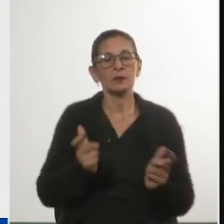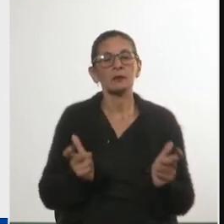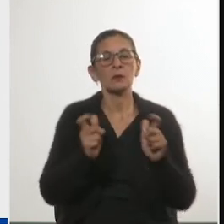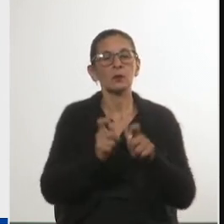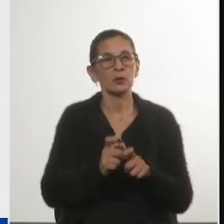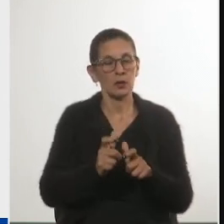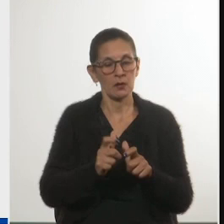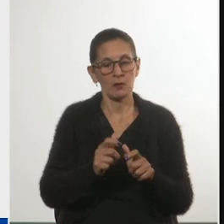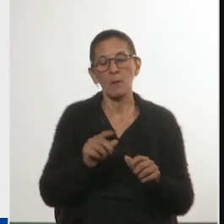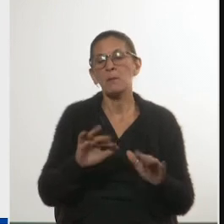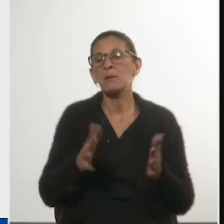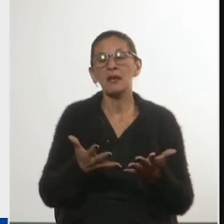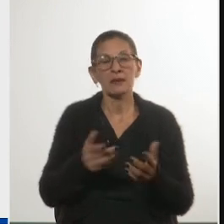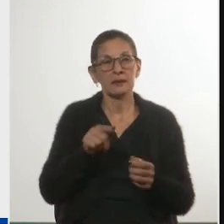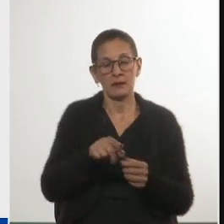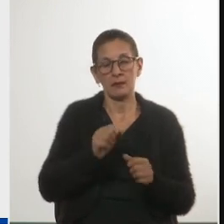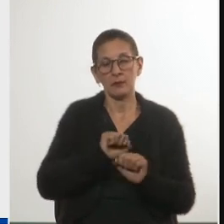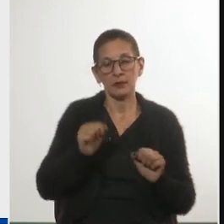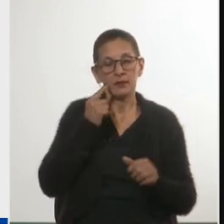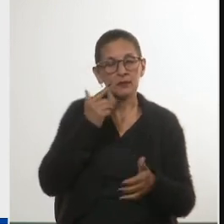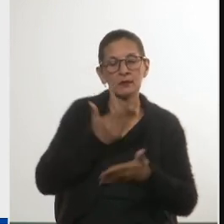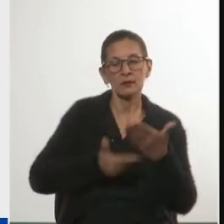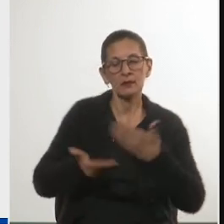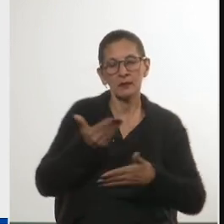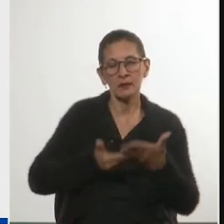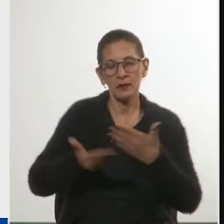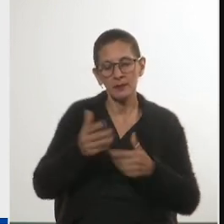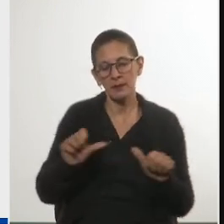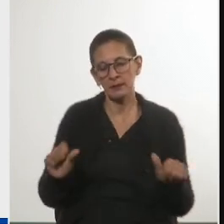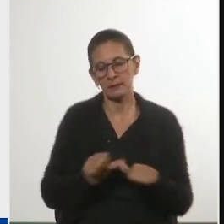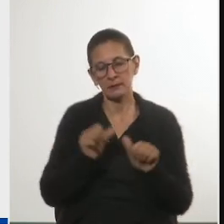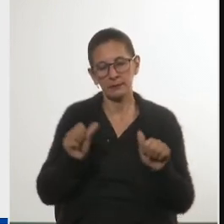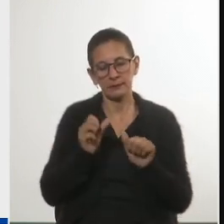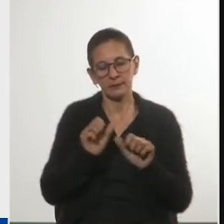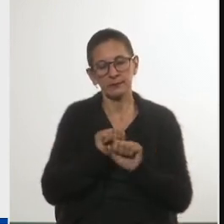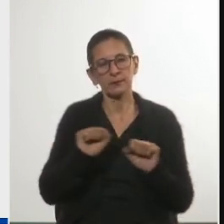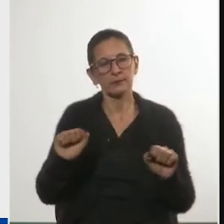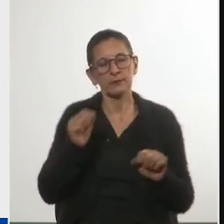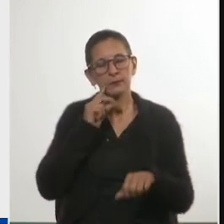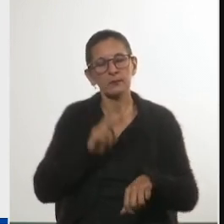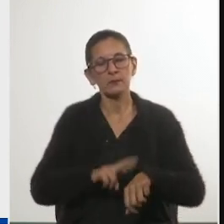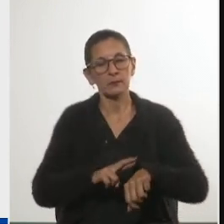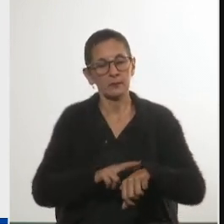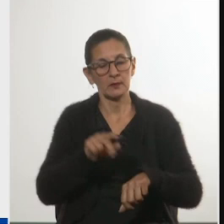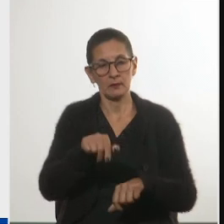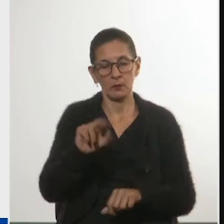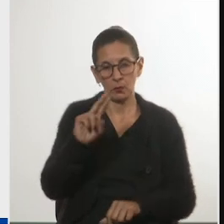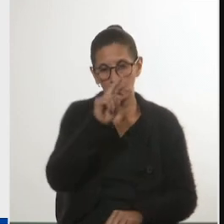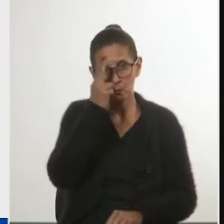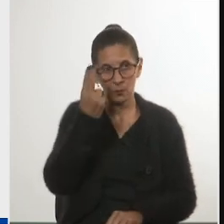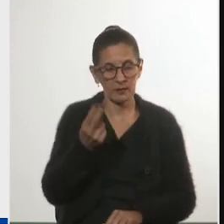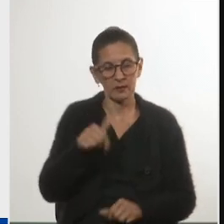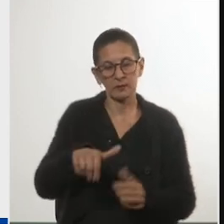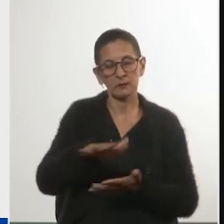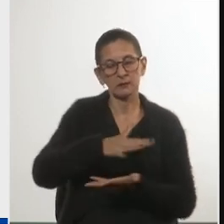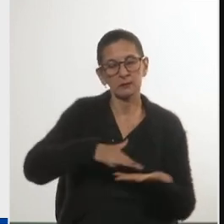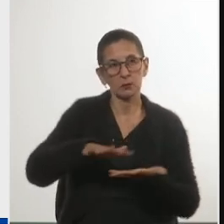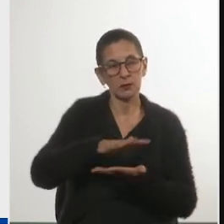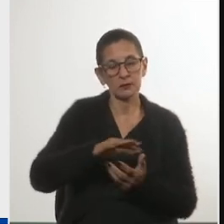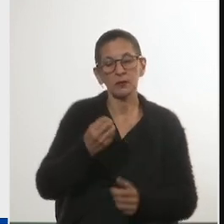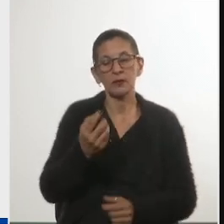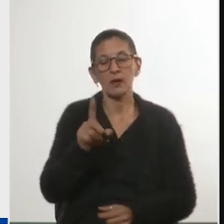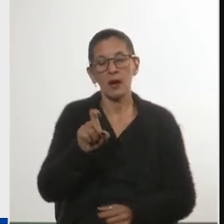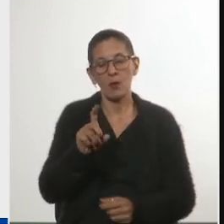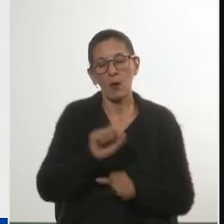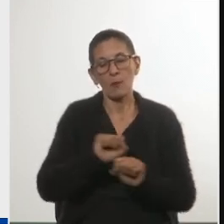reunión con el objetivo de poder intercambiar sobre las acciones que se podrían recomendar a Uruguay en la situación de que el